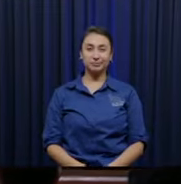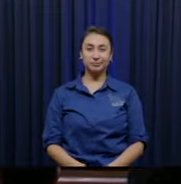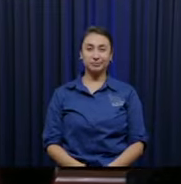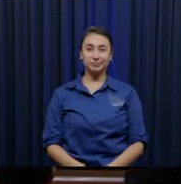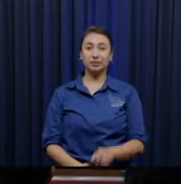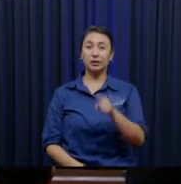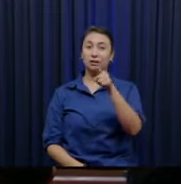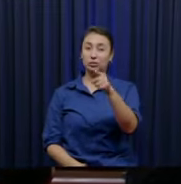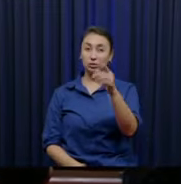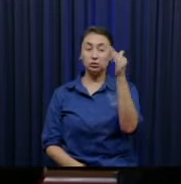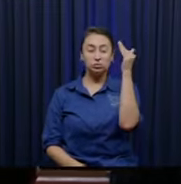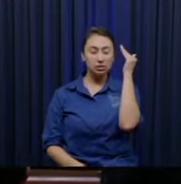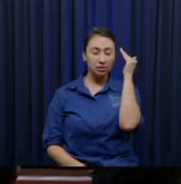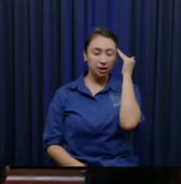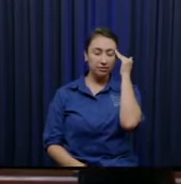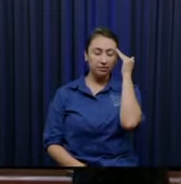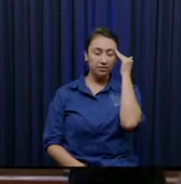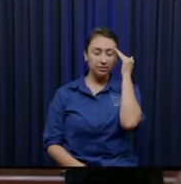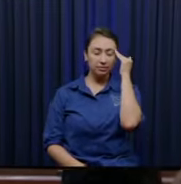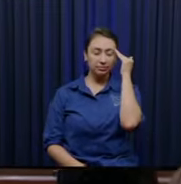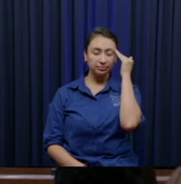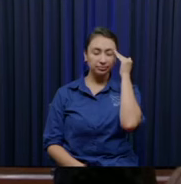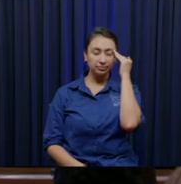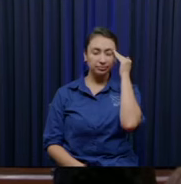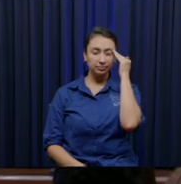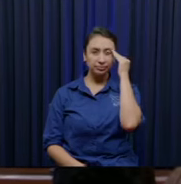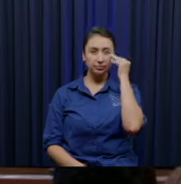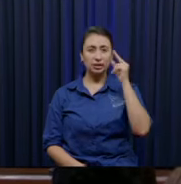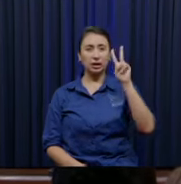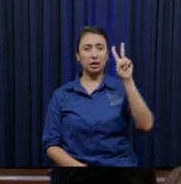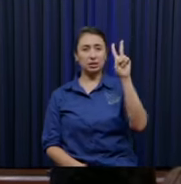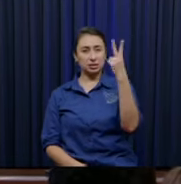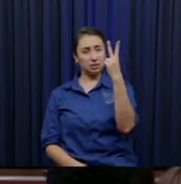Usted sabe que en la Segunda Guerra Mundial